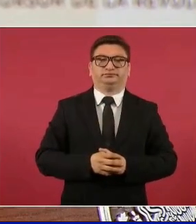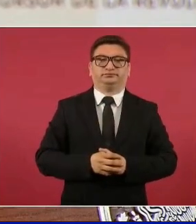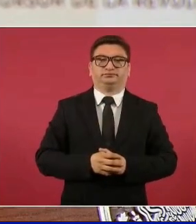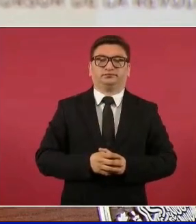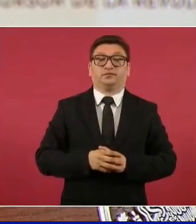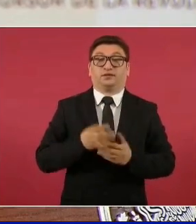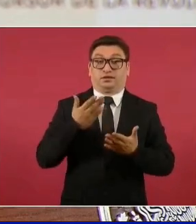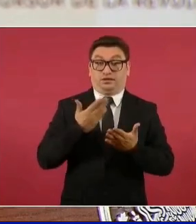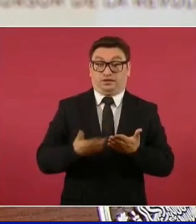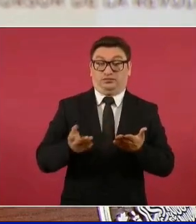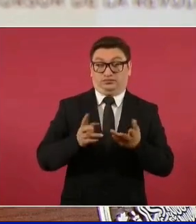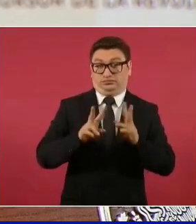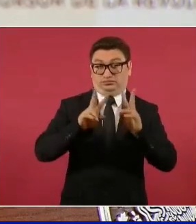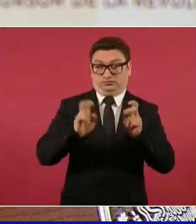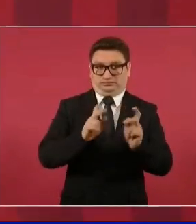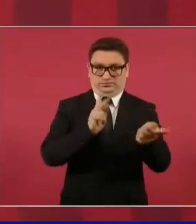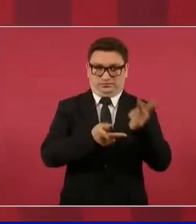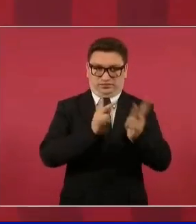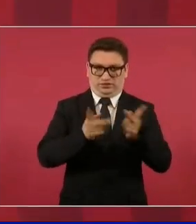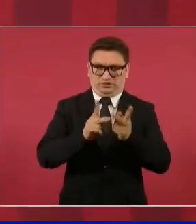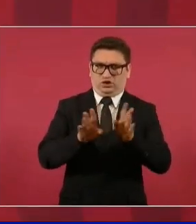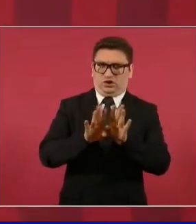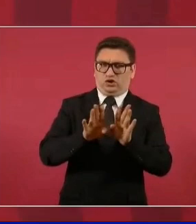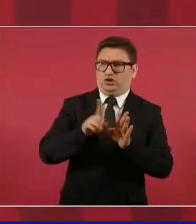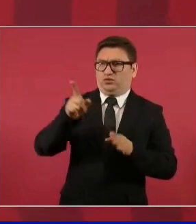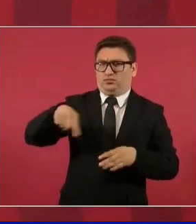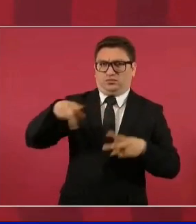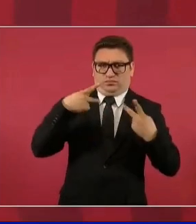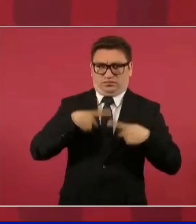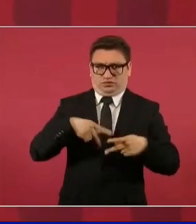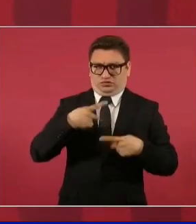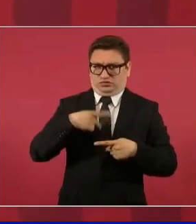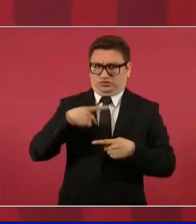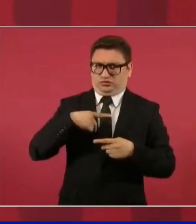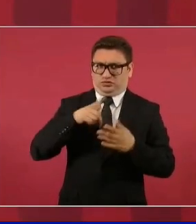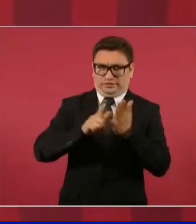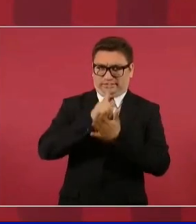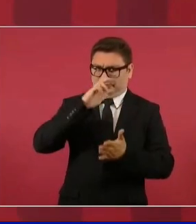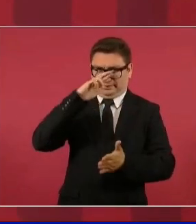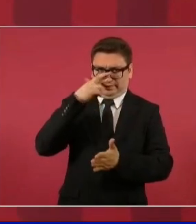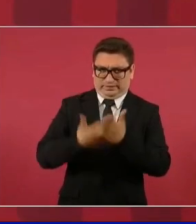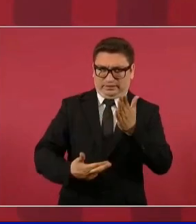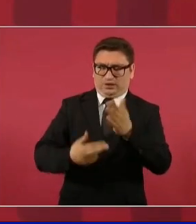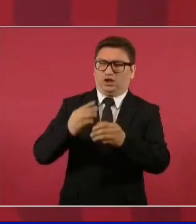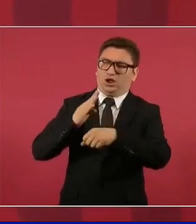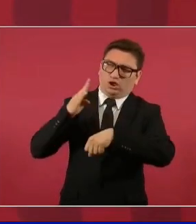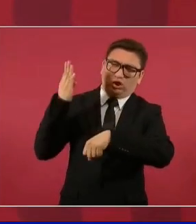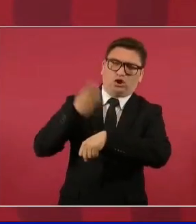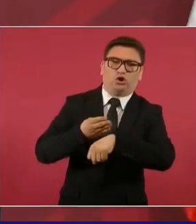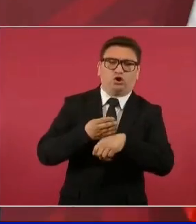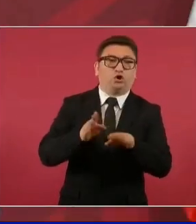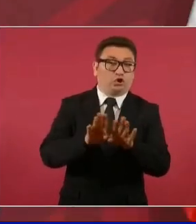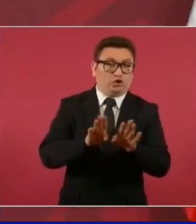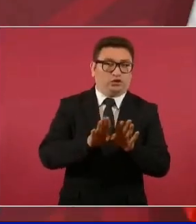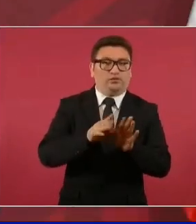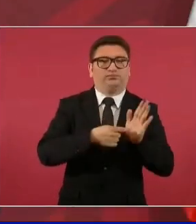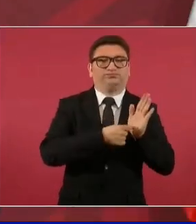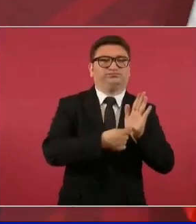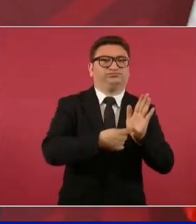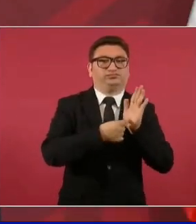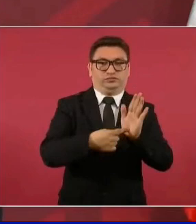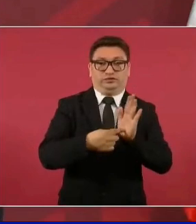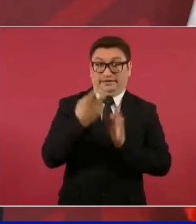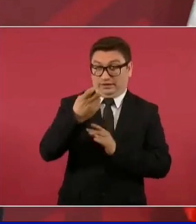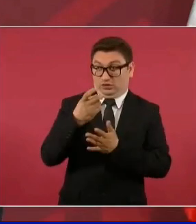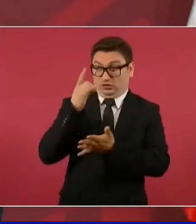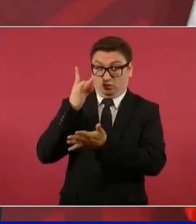estamos hablando de cómo se castiga a responsables, pero no es solo